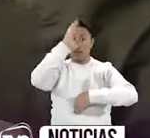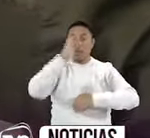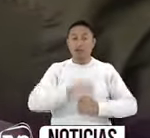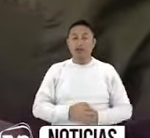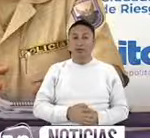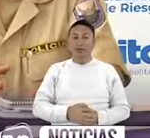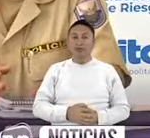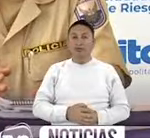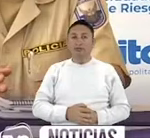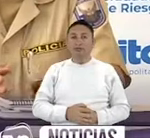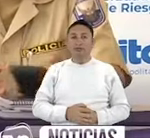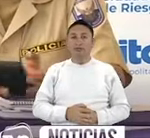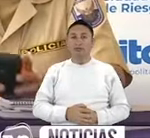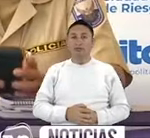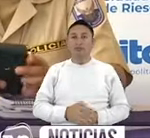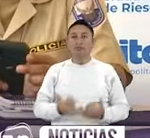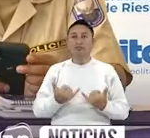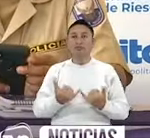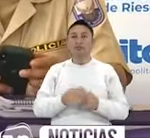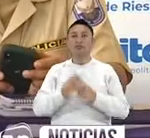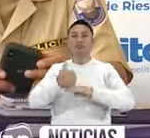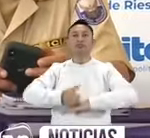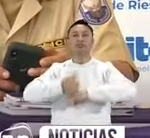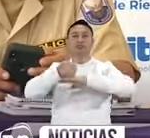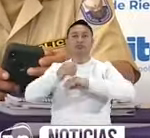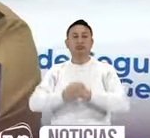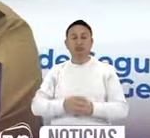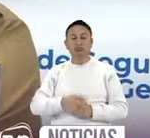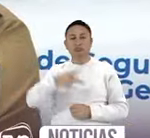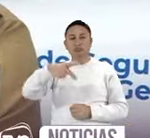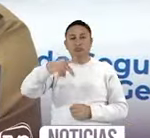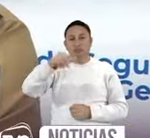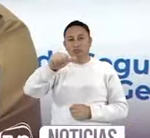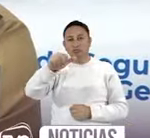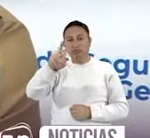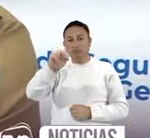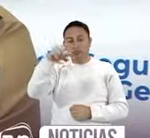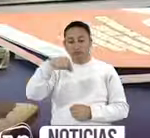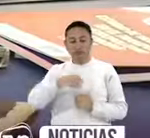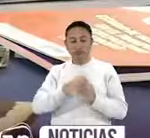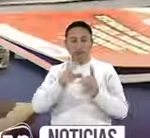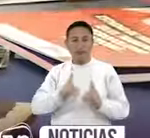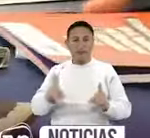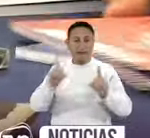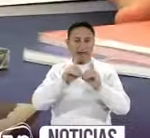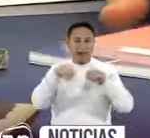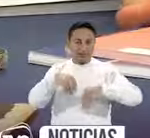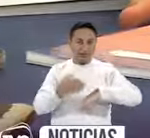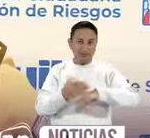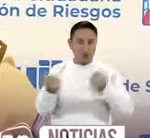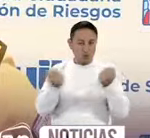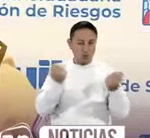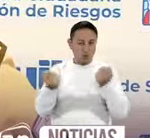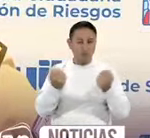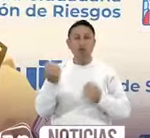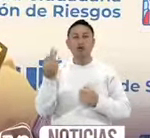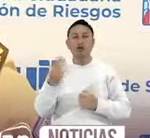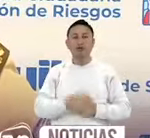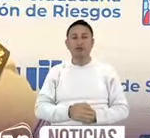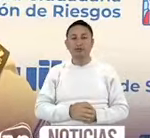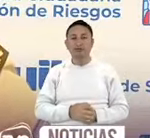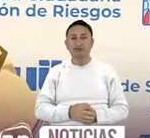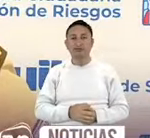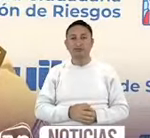En este evento, el comandante del distrito, Wilson Pavón, expuso las cifras de los resultados de operativos y controles. Tenemos una